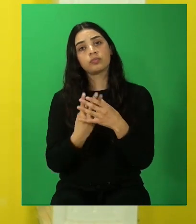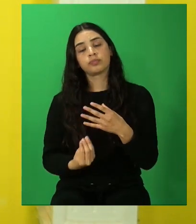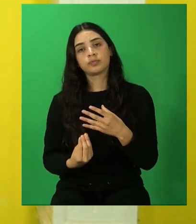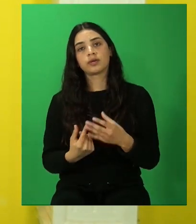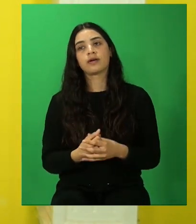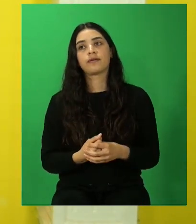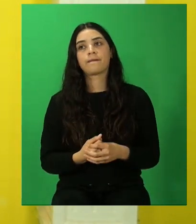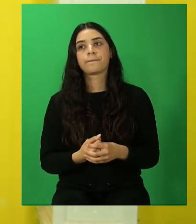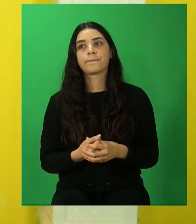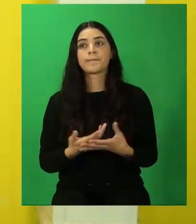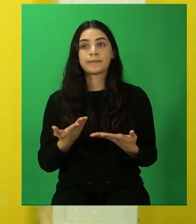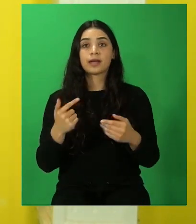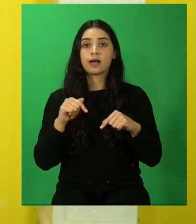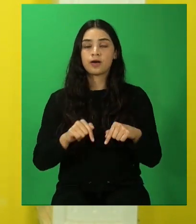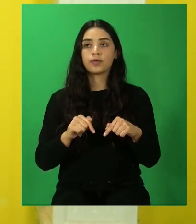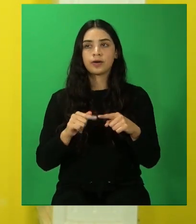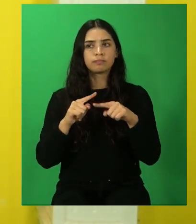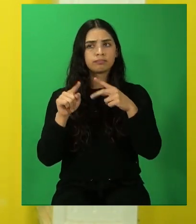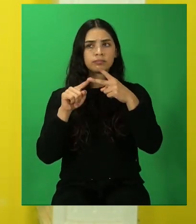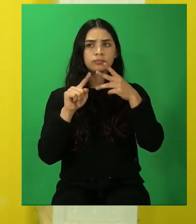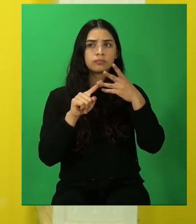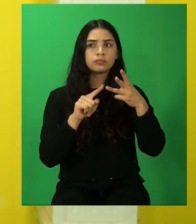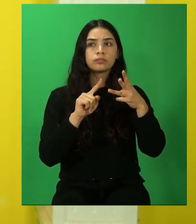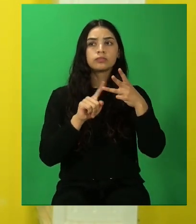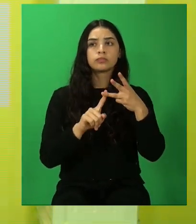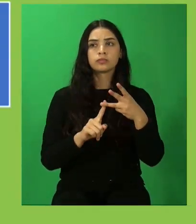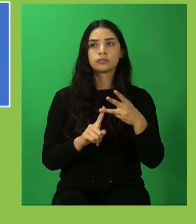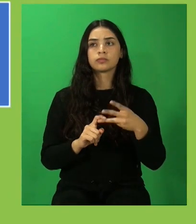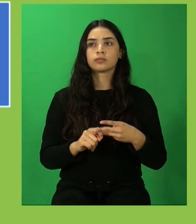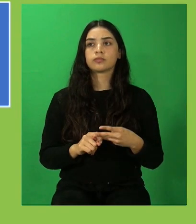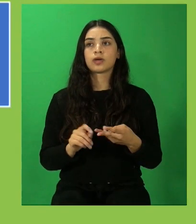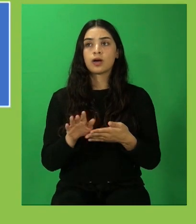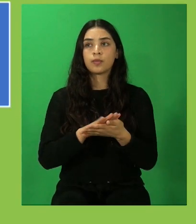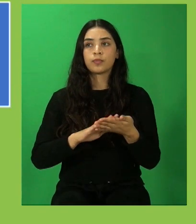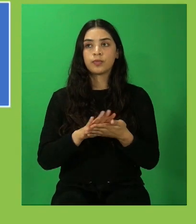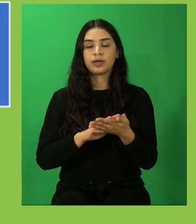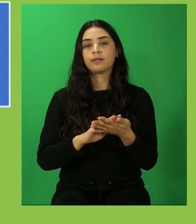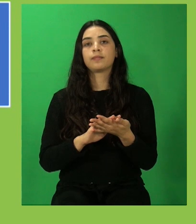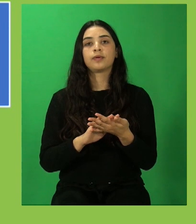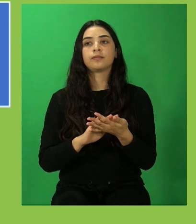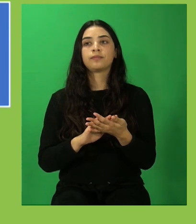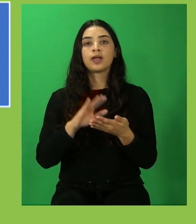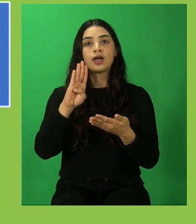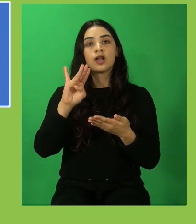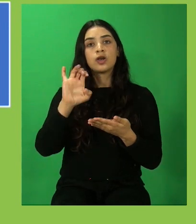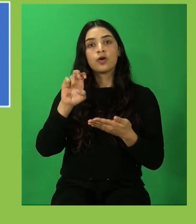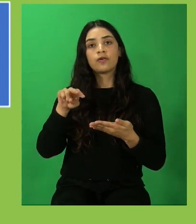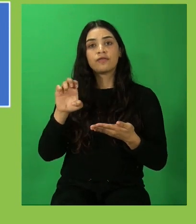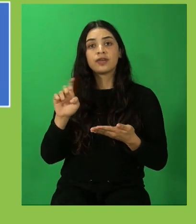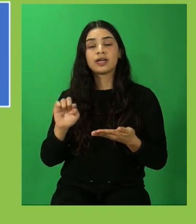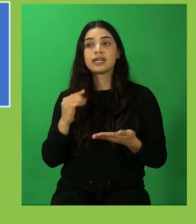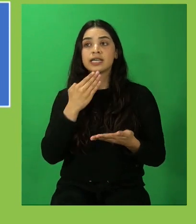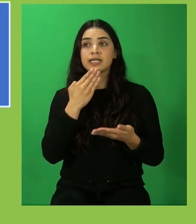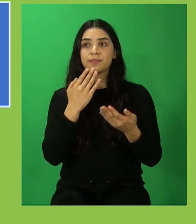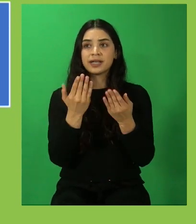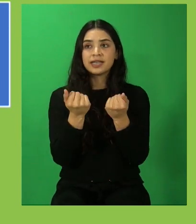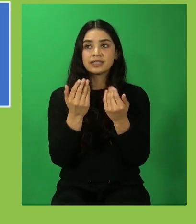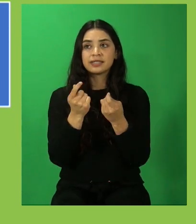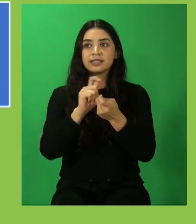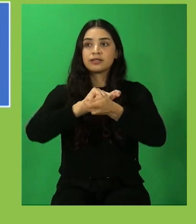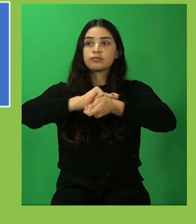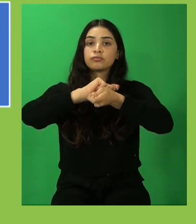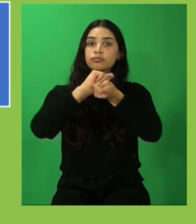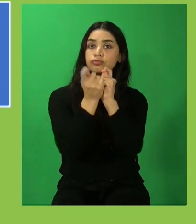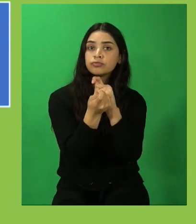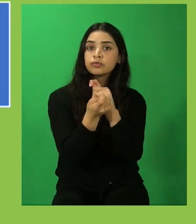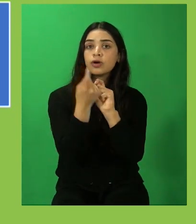Según su función, están los intermedios, necesita alguna transformación para consumirse. ¿Qué quiere decir esto? Por ejemplo, si